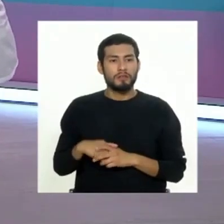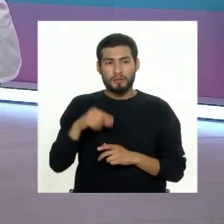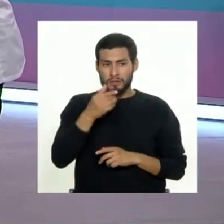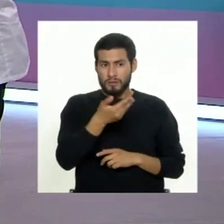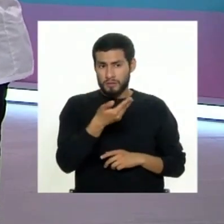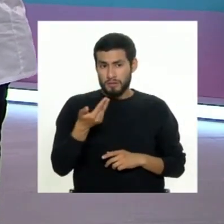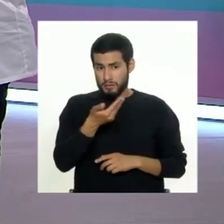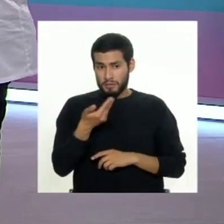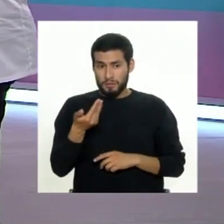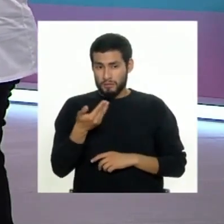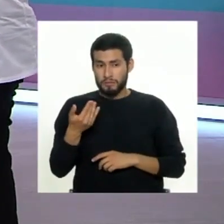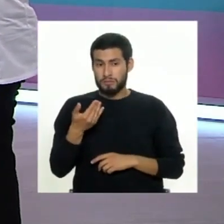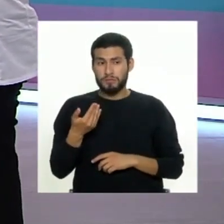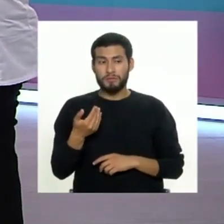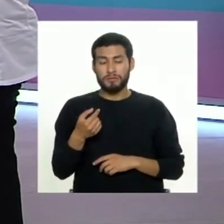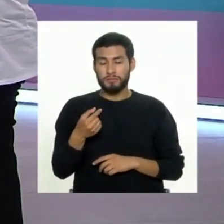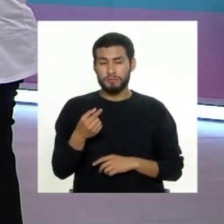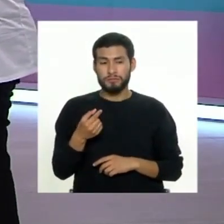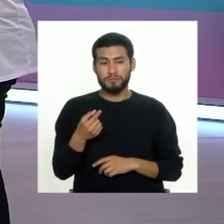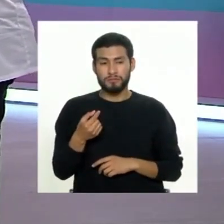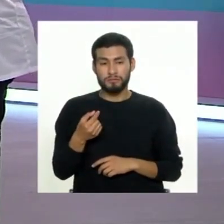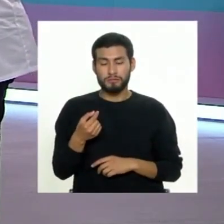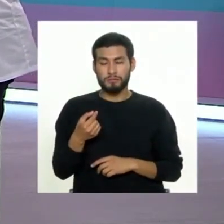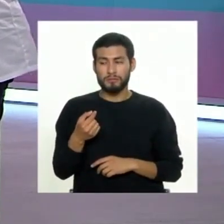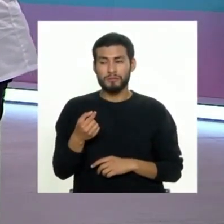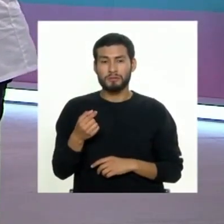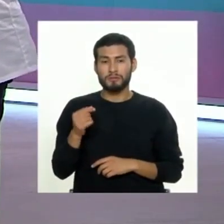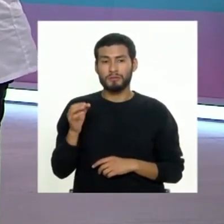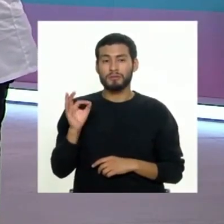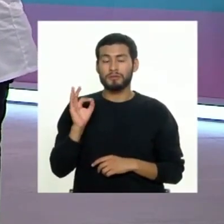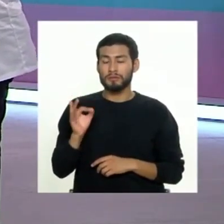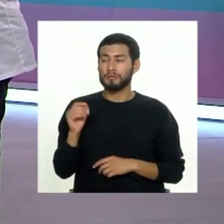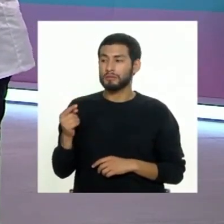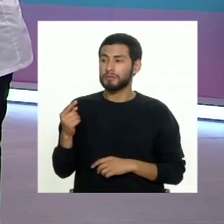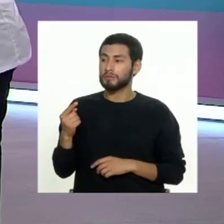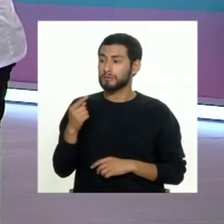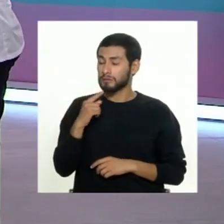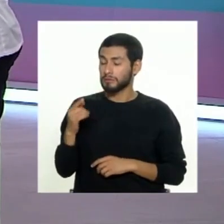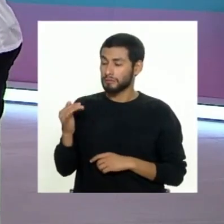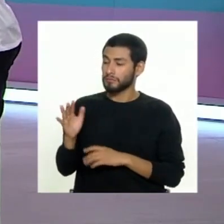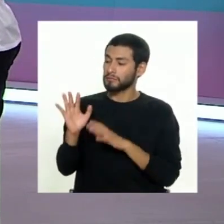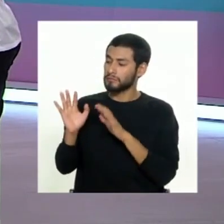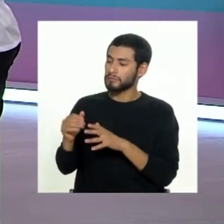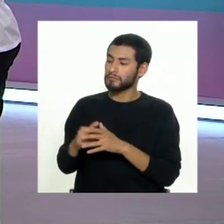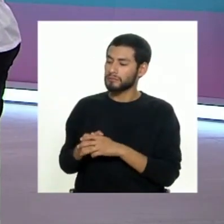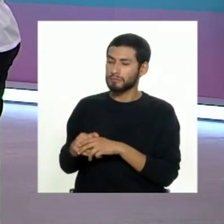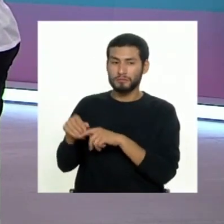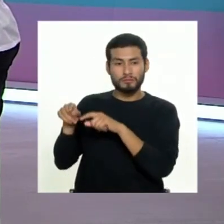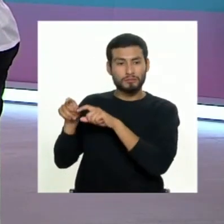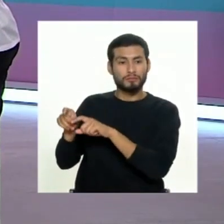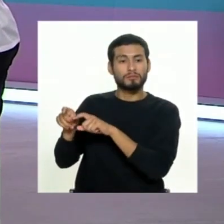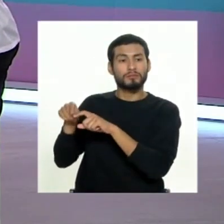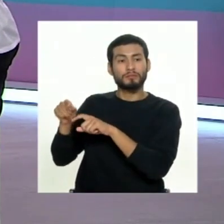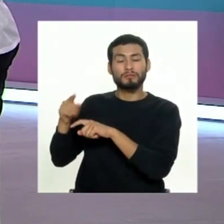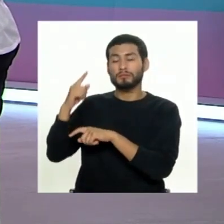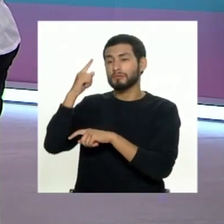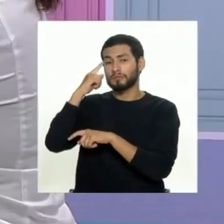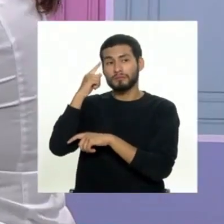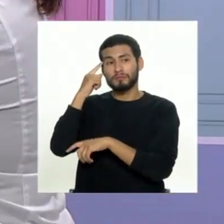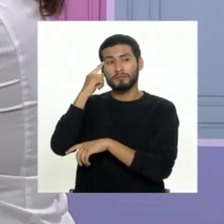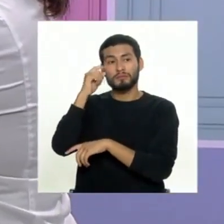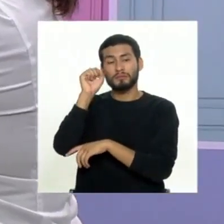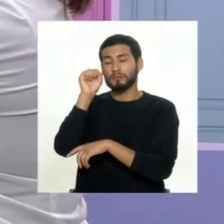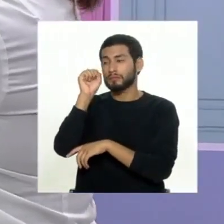un poquito más y le vamos a decir al paciente que doble su cabecita para